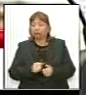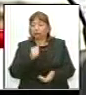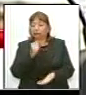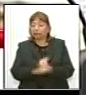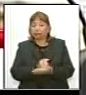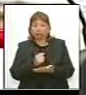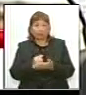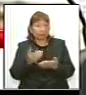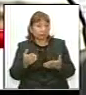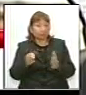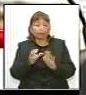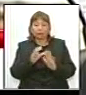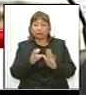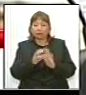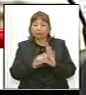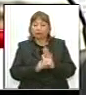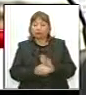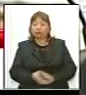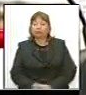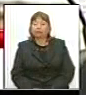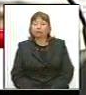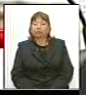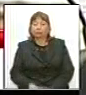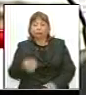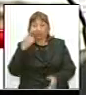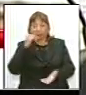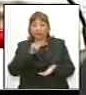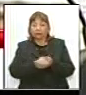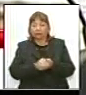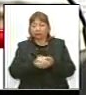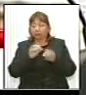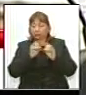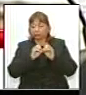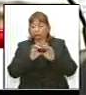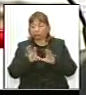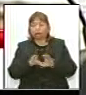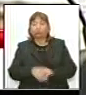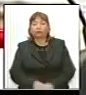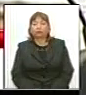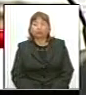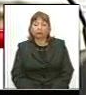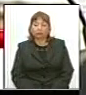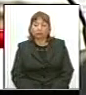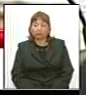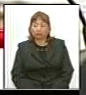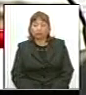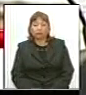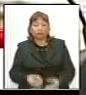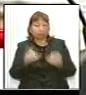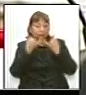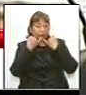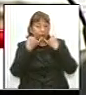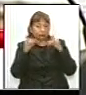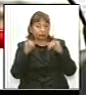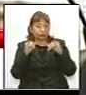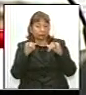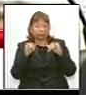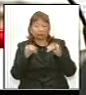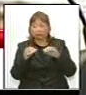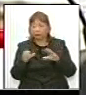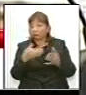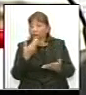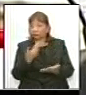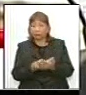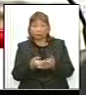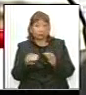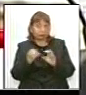Tribunal Constitucional. Por otro lado, para que quede bien claro lo anterior, aun si el informe de la Comisión de Constitución hubiera